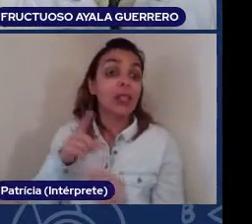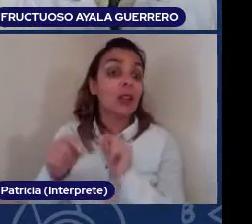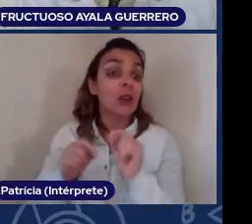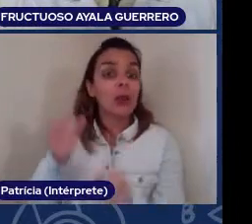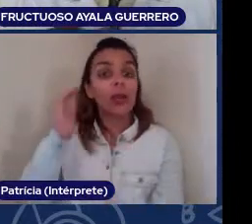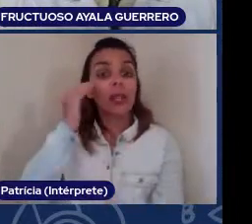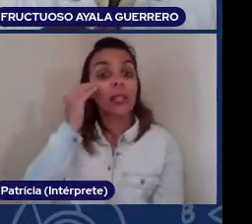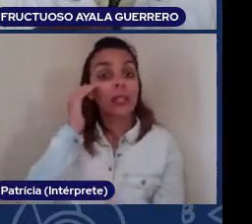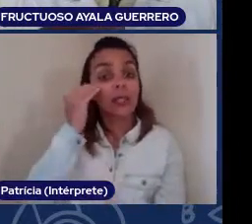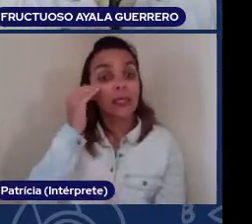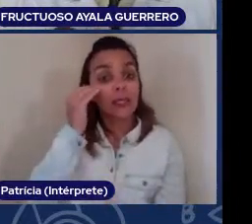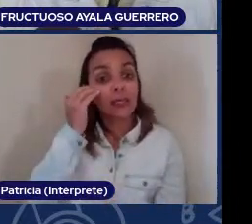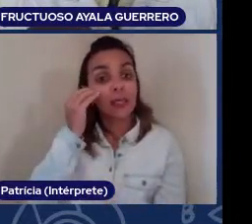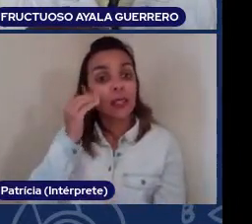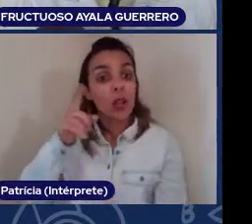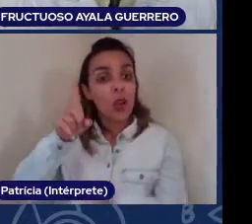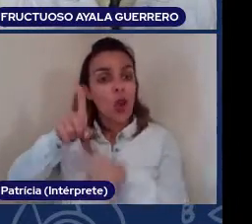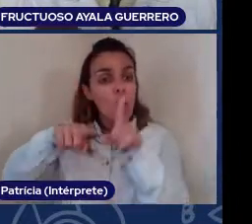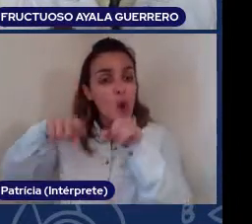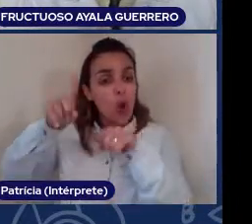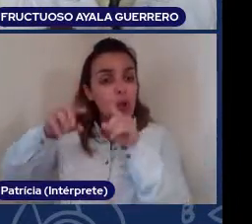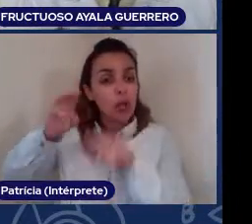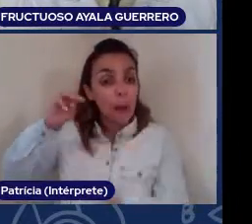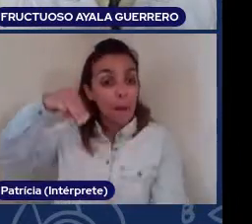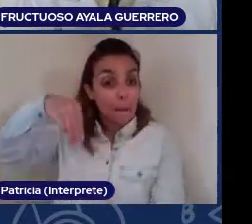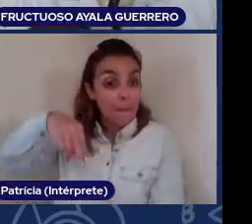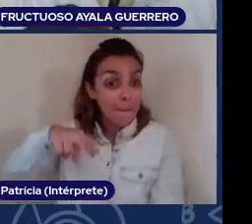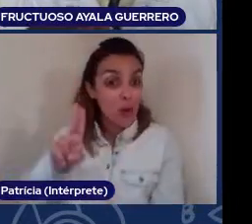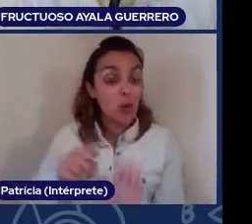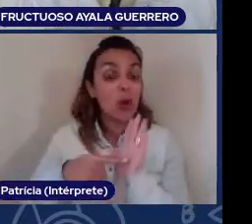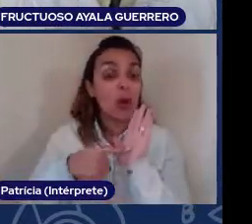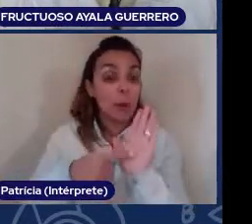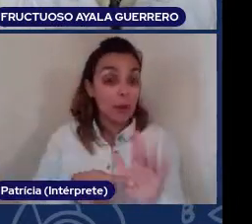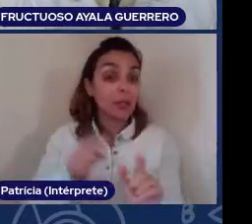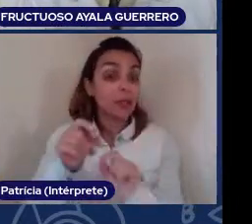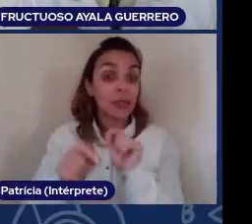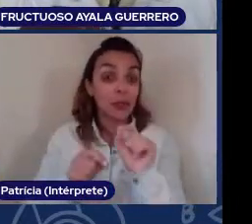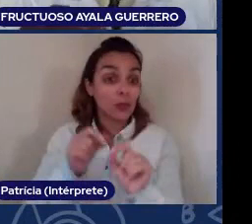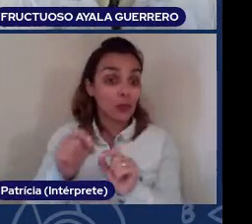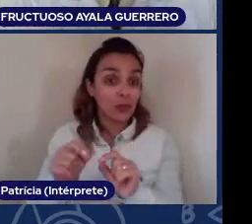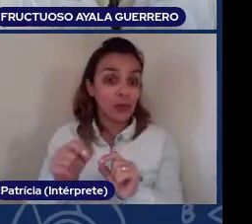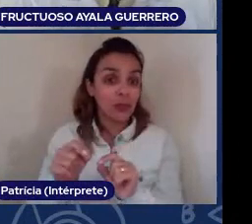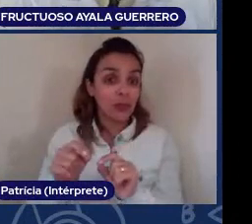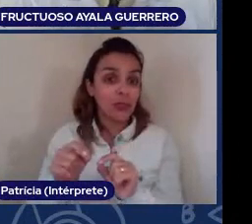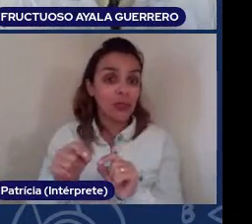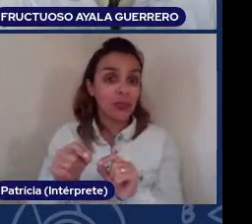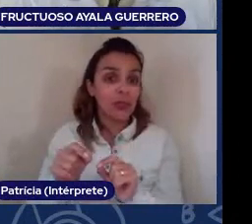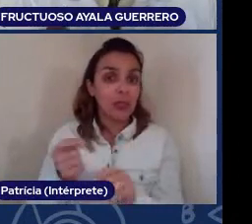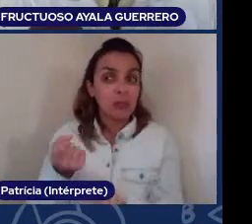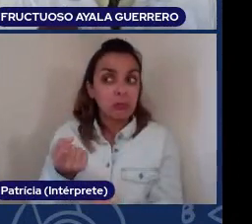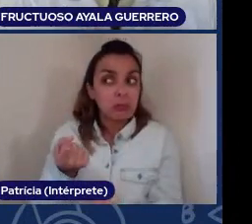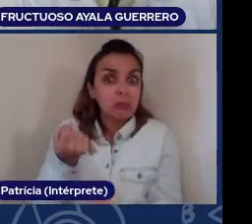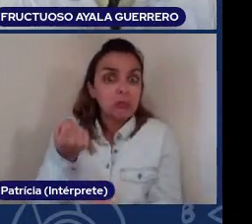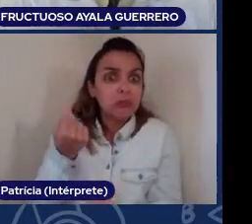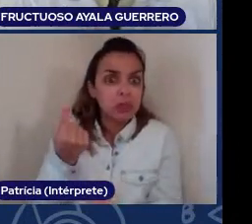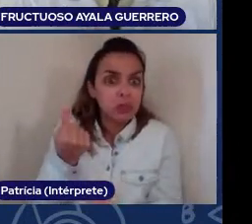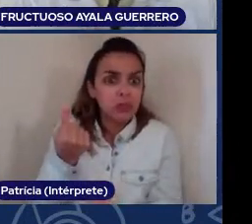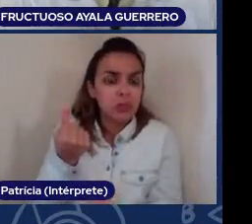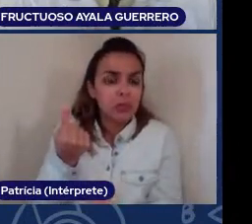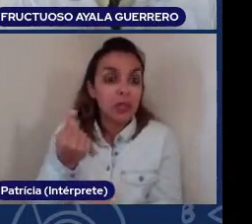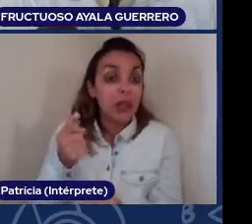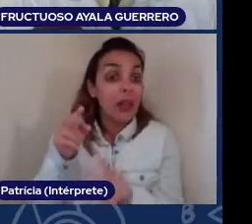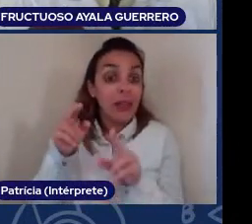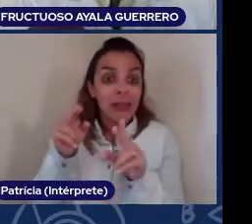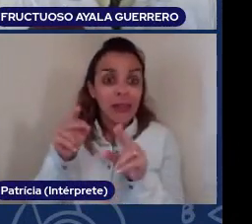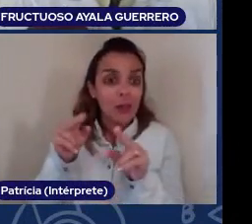que estas ondas mu que les acabo de presentar resultan del disparo sincronizado de